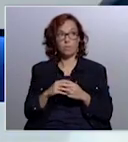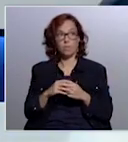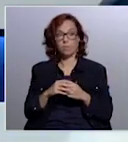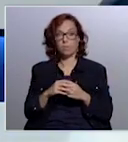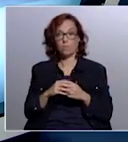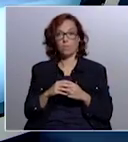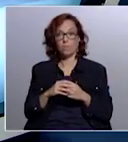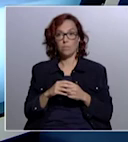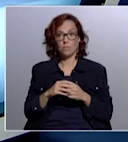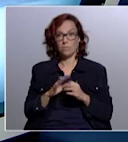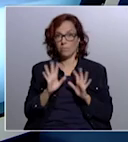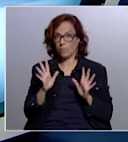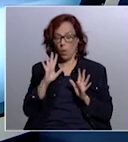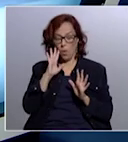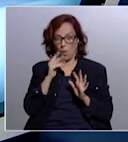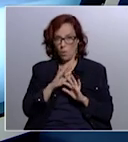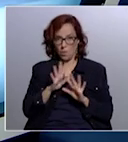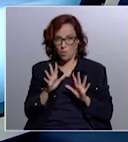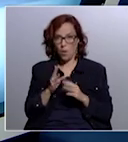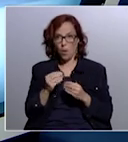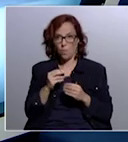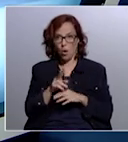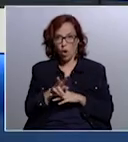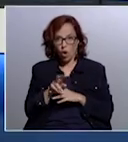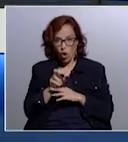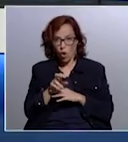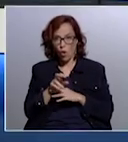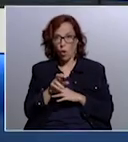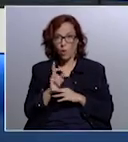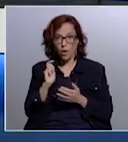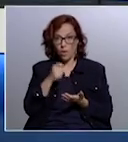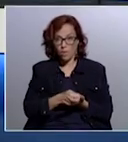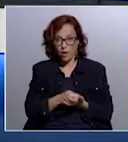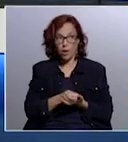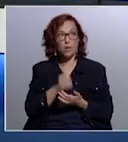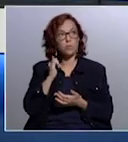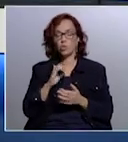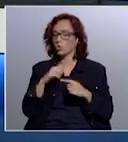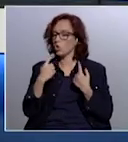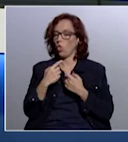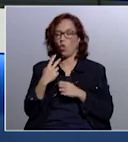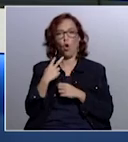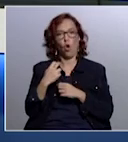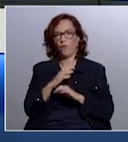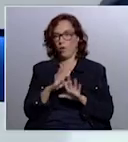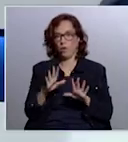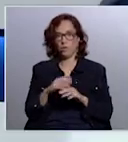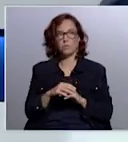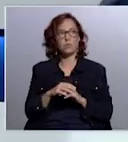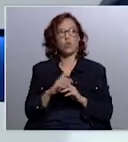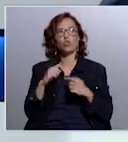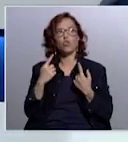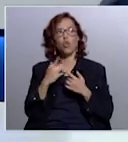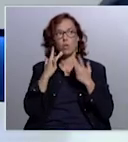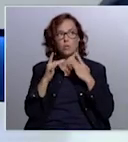yo soy con desconocimiento total ese hombre de los artistas que va a abrir siempre todo por las entradas todas las artistas